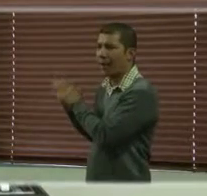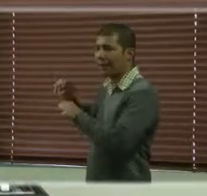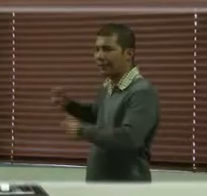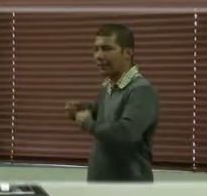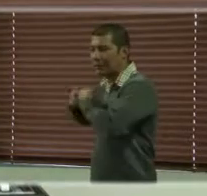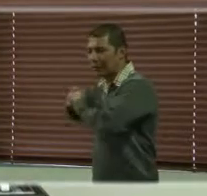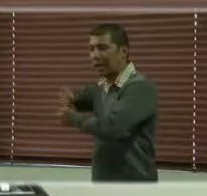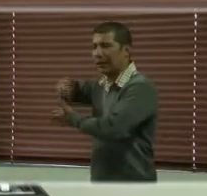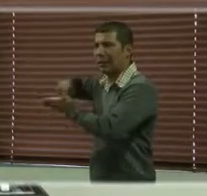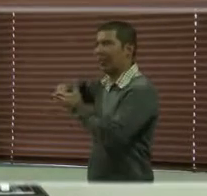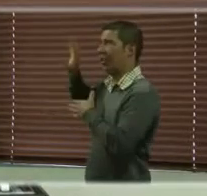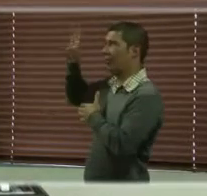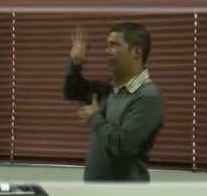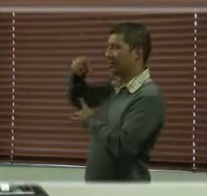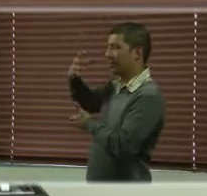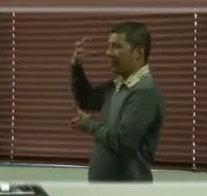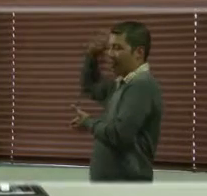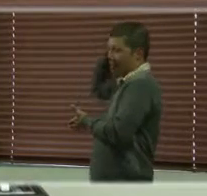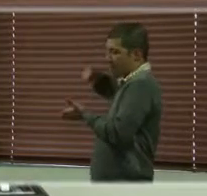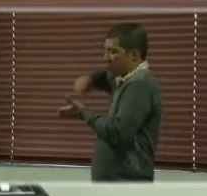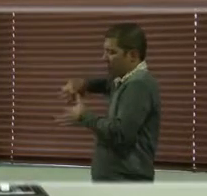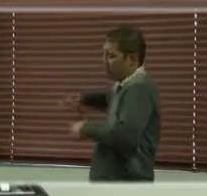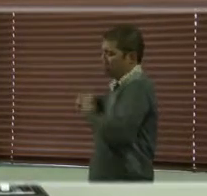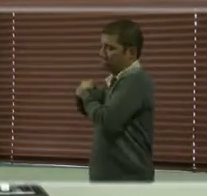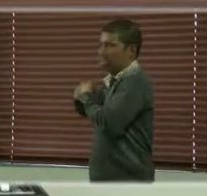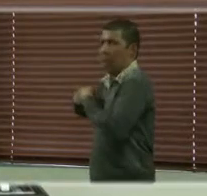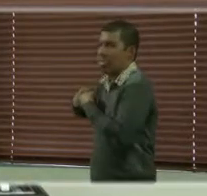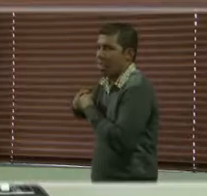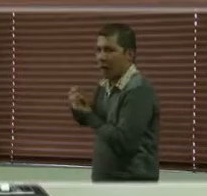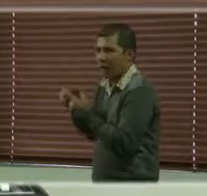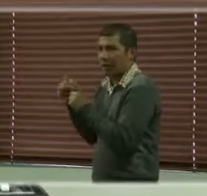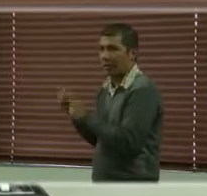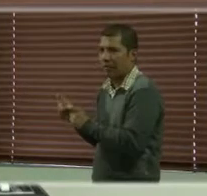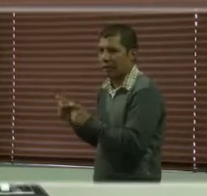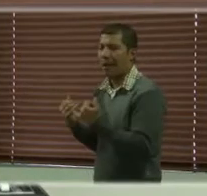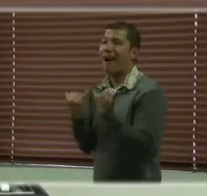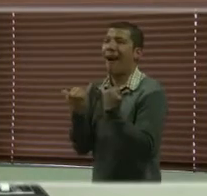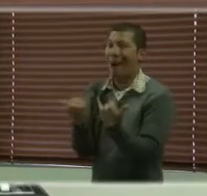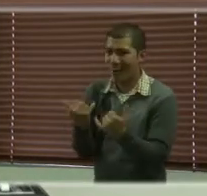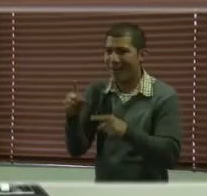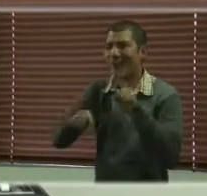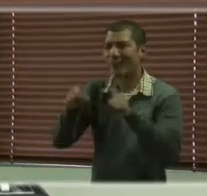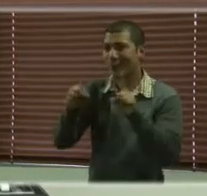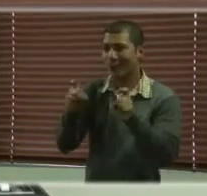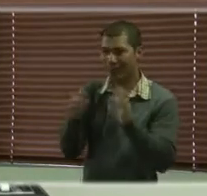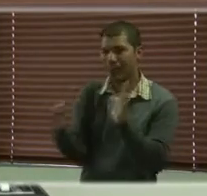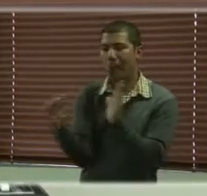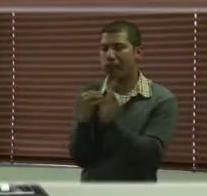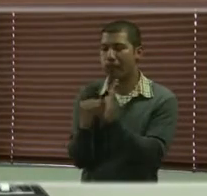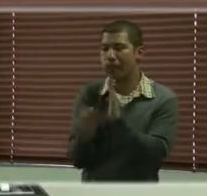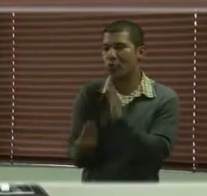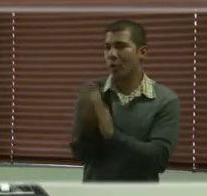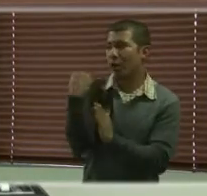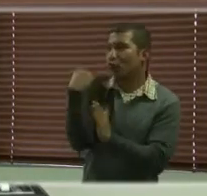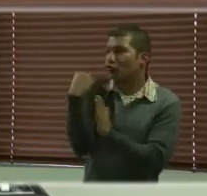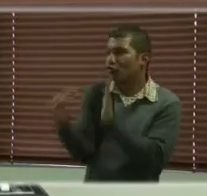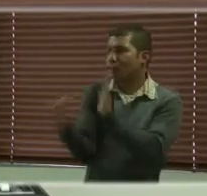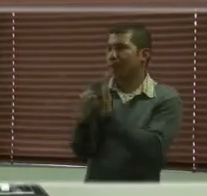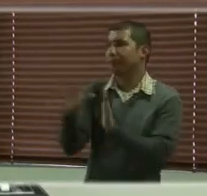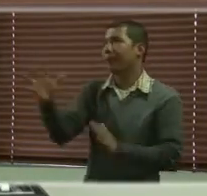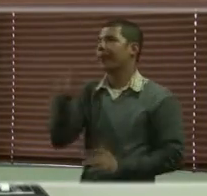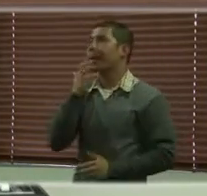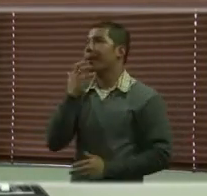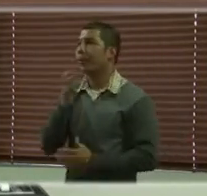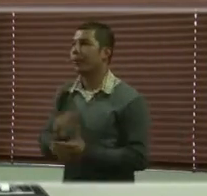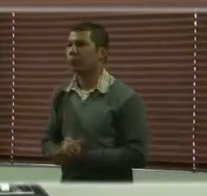personas con discapacidad que pueden ser centros en donde residenciales en